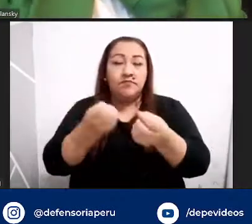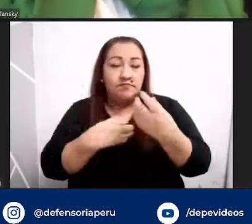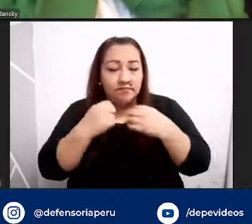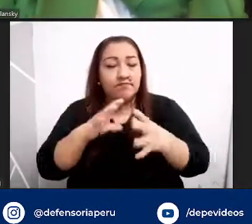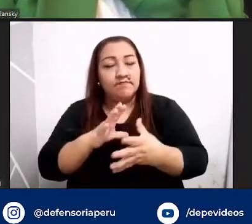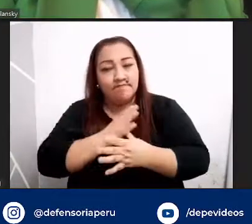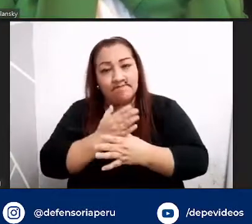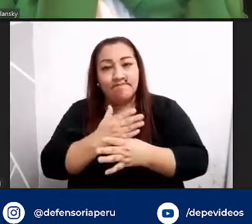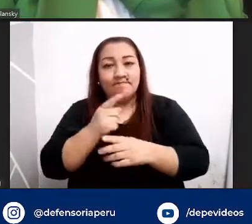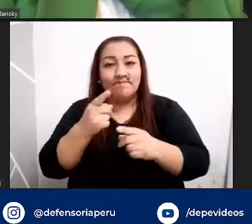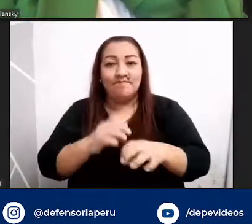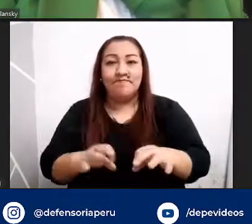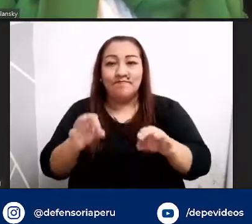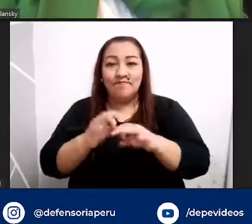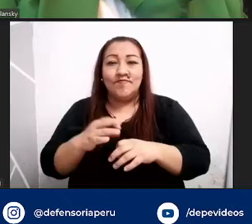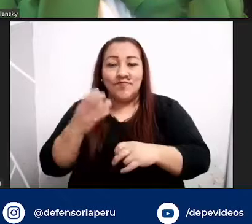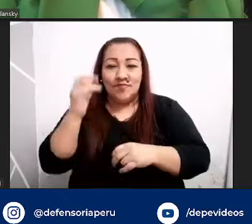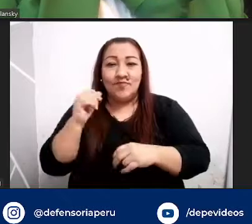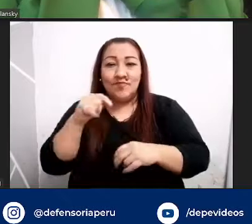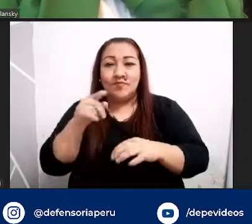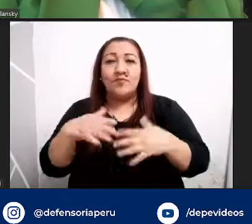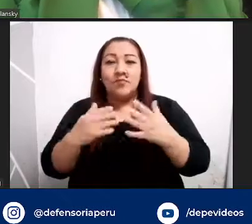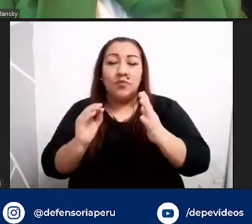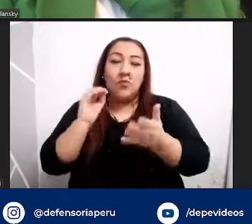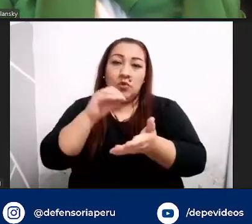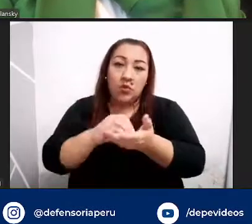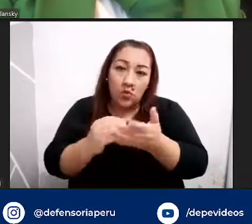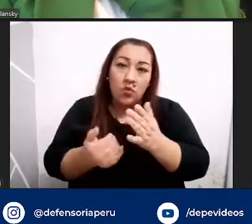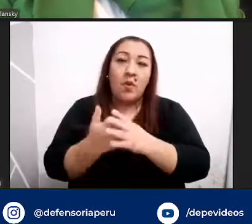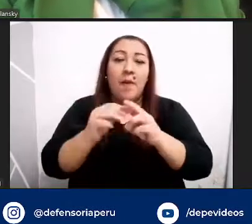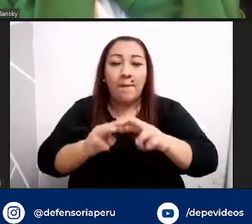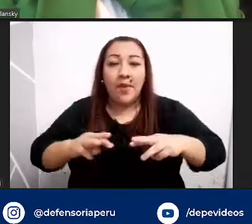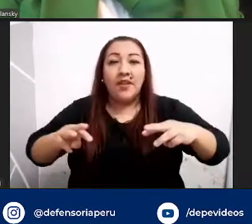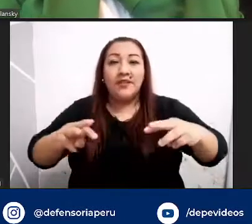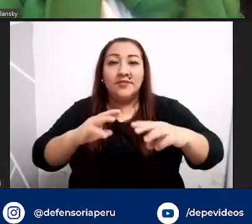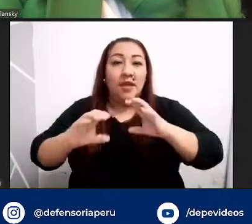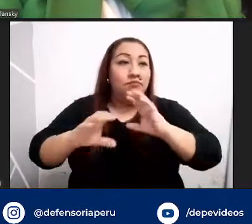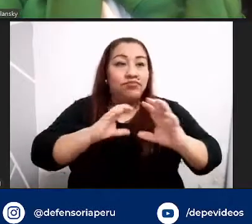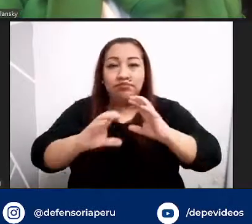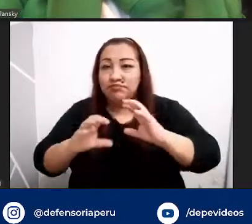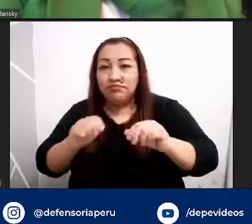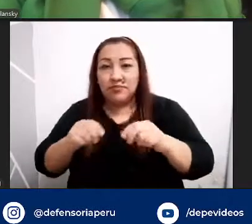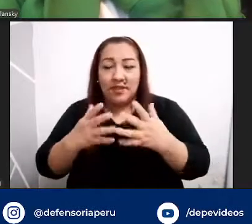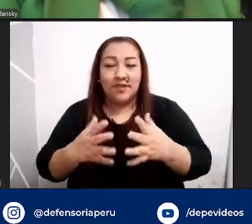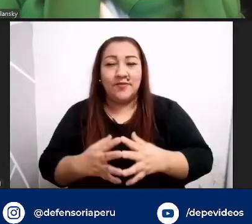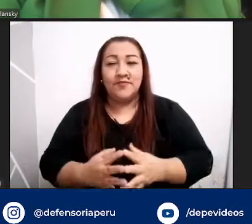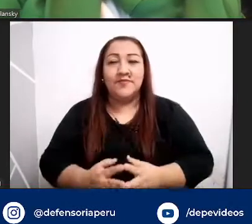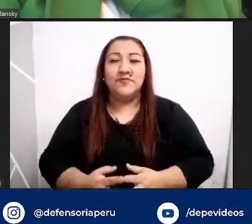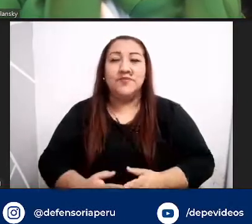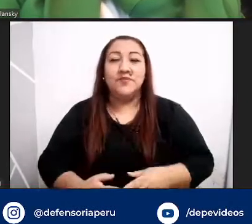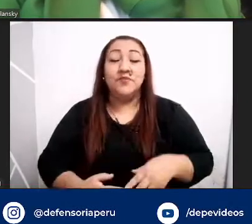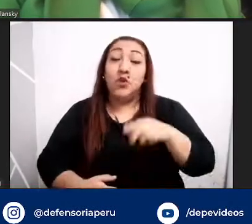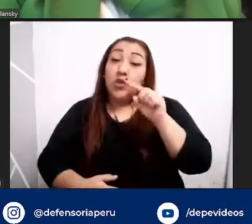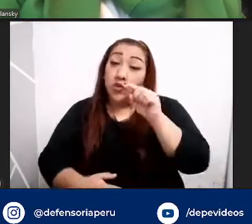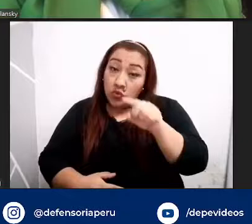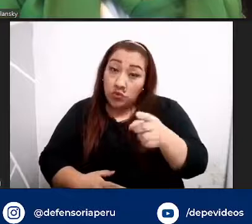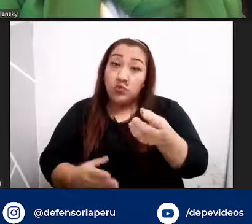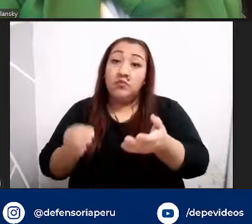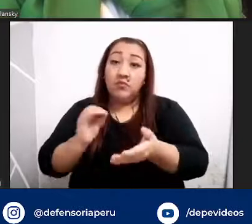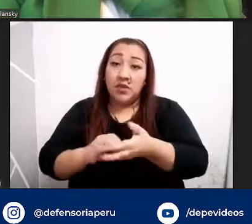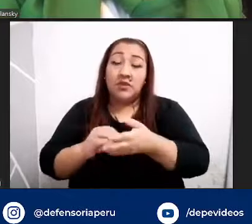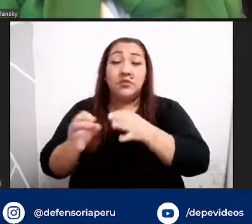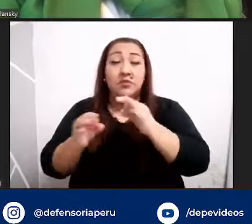esa era la idea en el fondo de haber constituido una mesa redonda de estas características. Usted ha señalado también